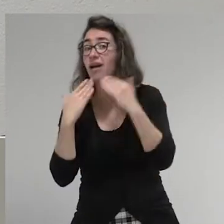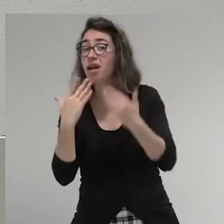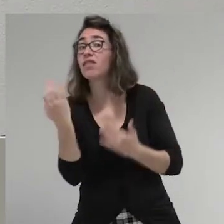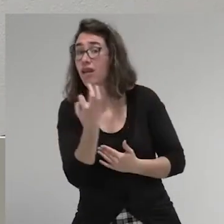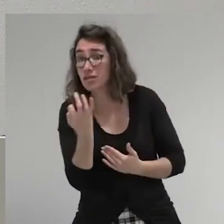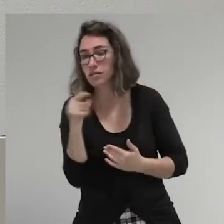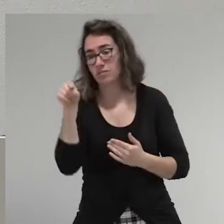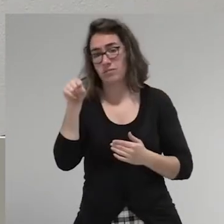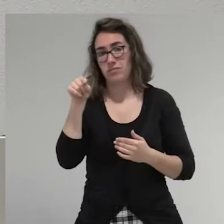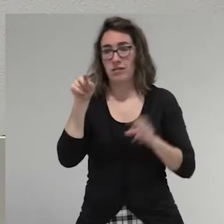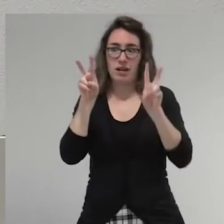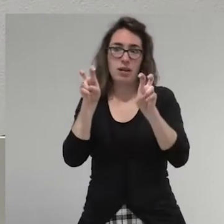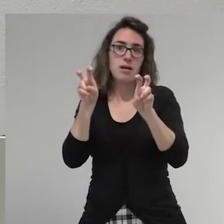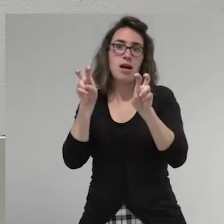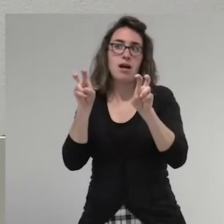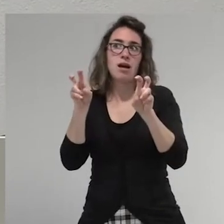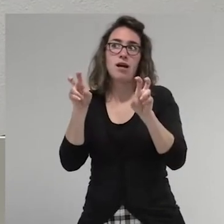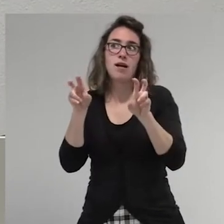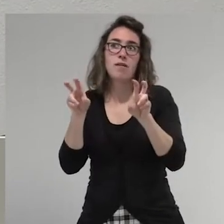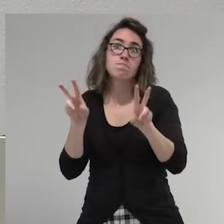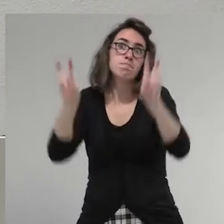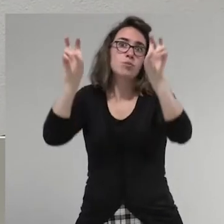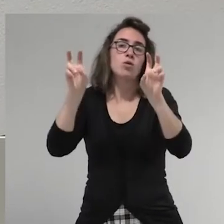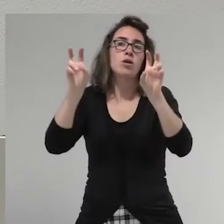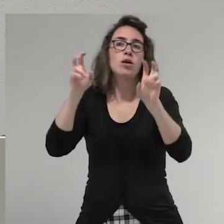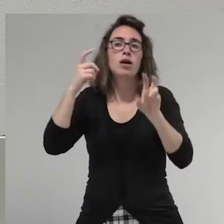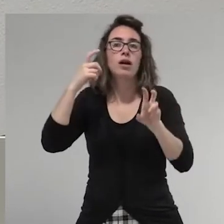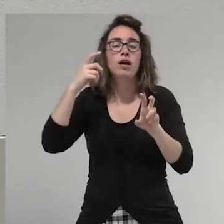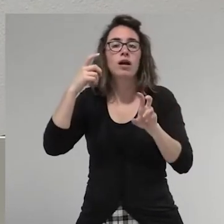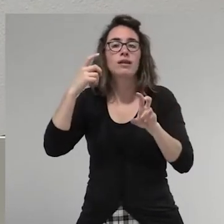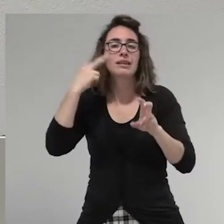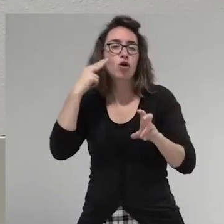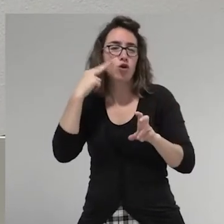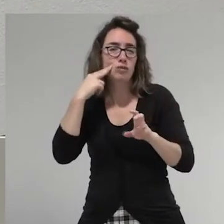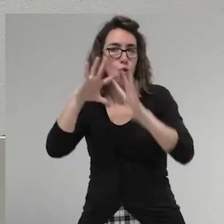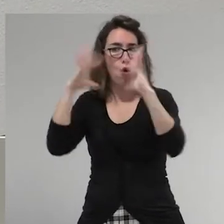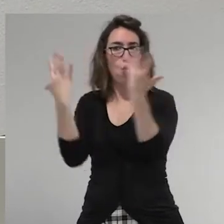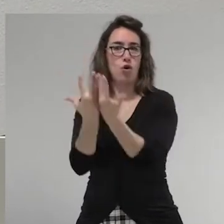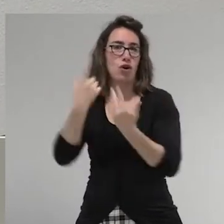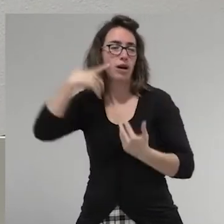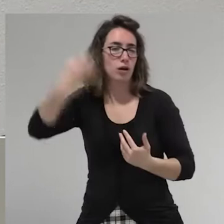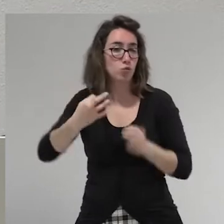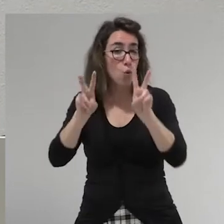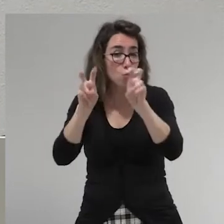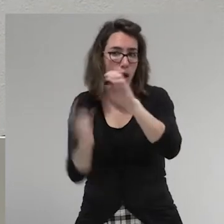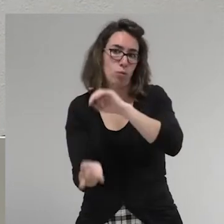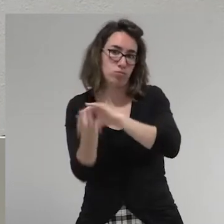lo que sería el nuevo riesgo del terrorismo global que estaba emergiendo, ¿no? Esto